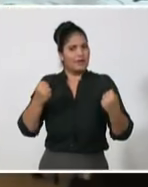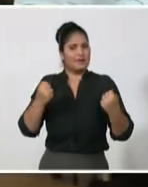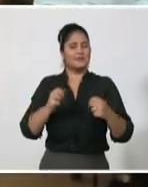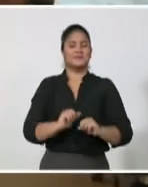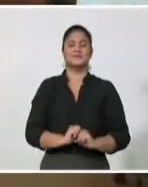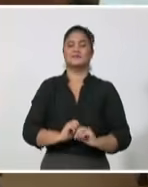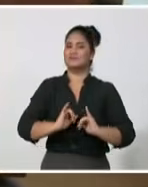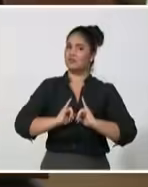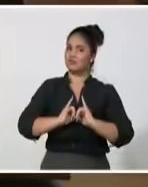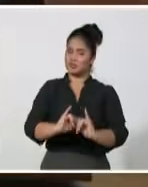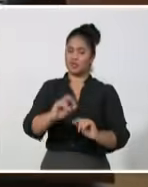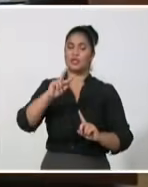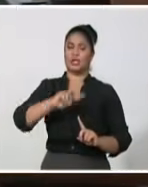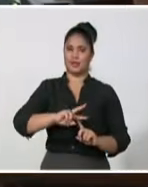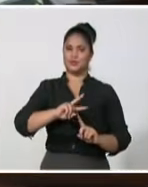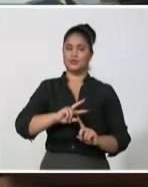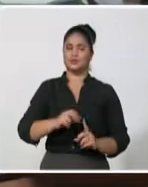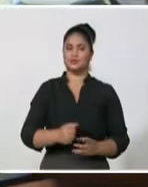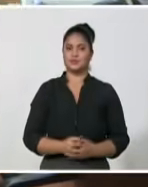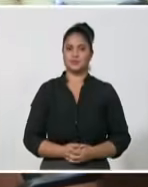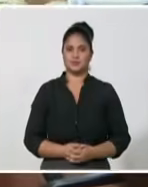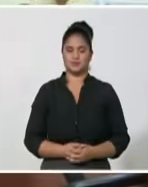bermúdez sistema informativo de la televisión cubana